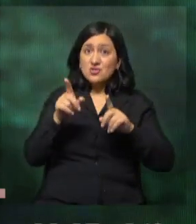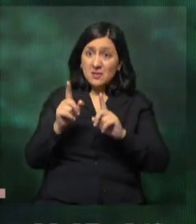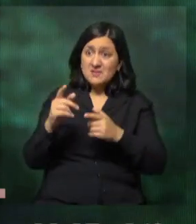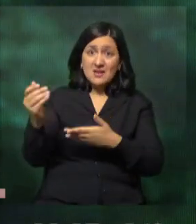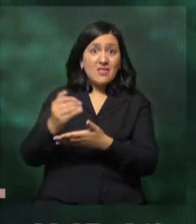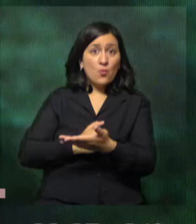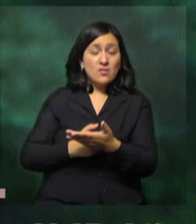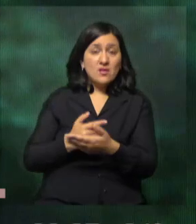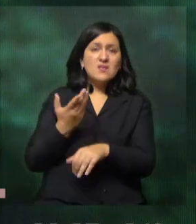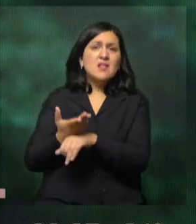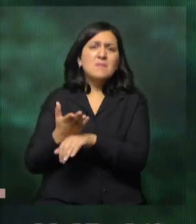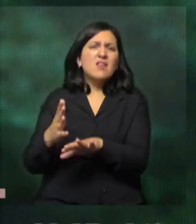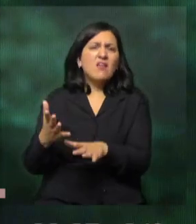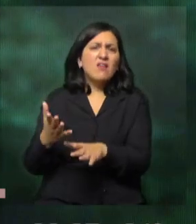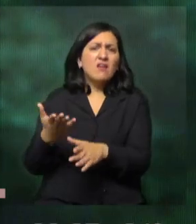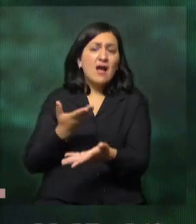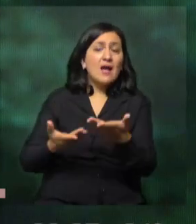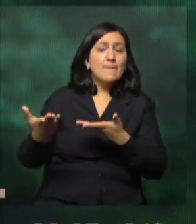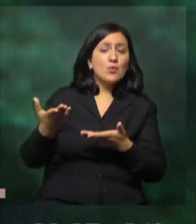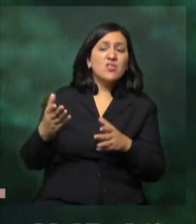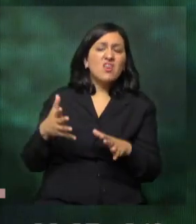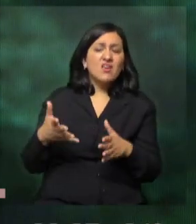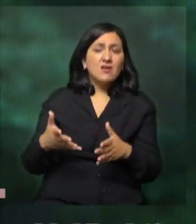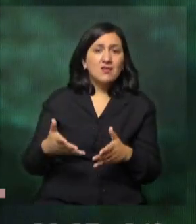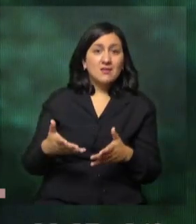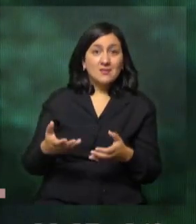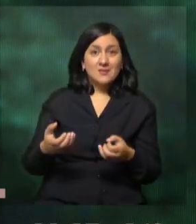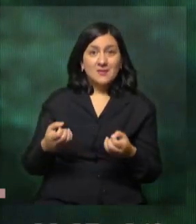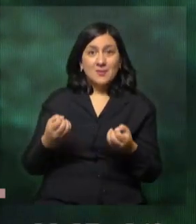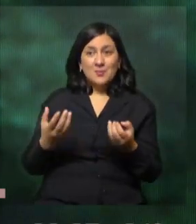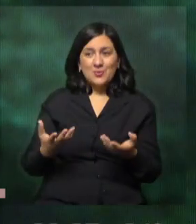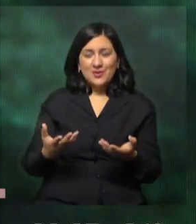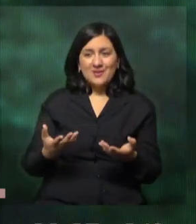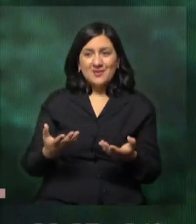haciendo descuento. ¿Y qué se les pide a cambio? ¿Qué se les pide a cambio? Porque